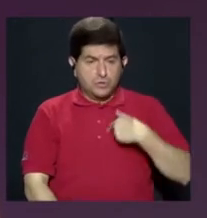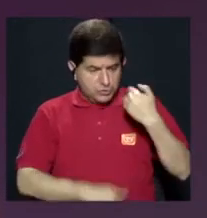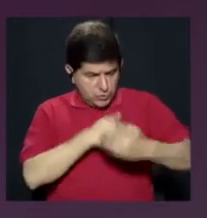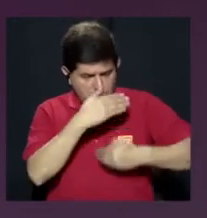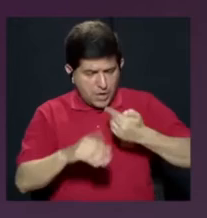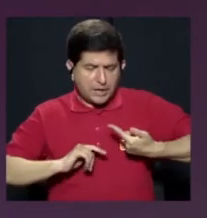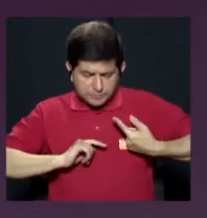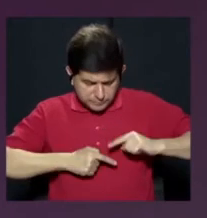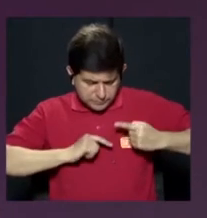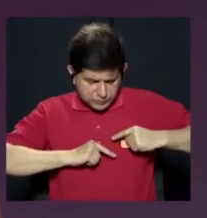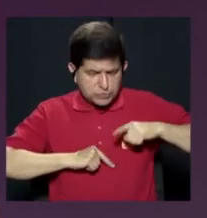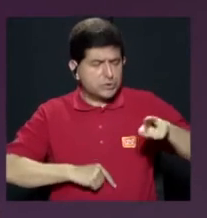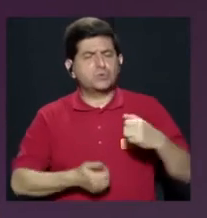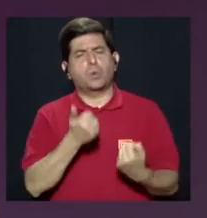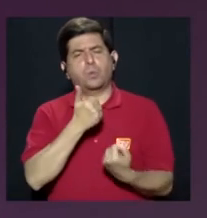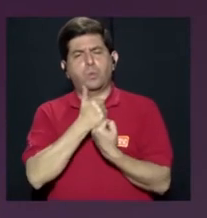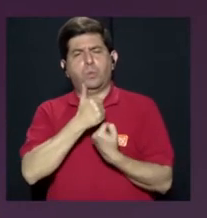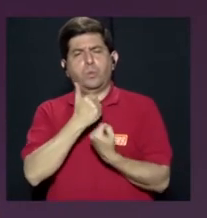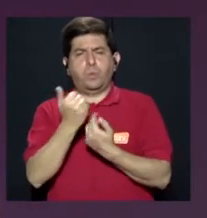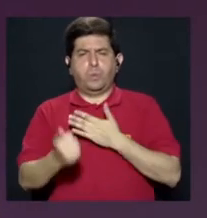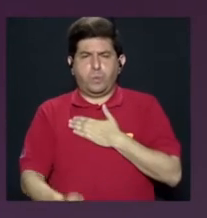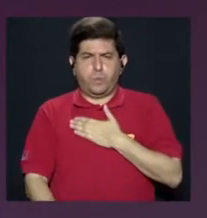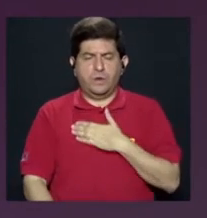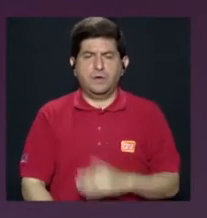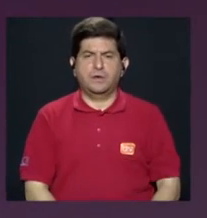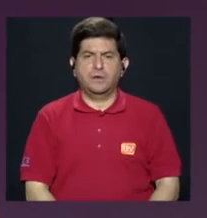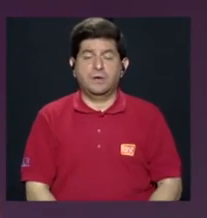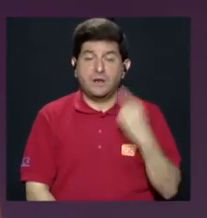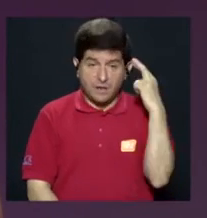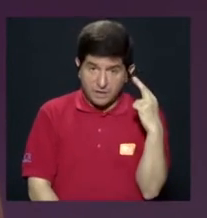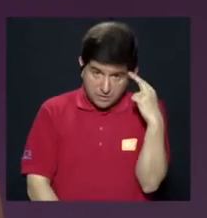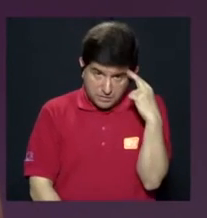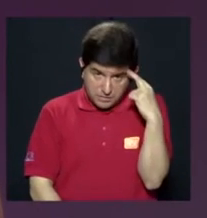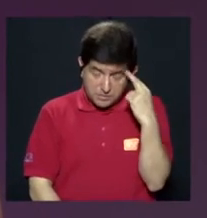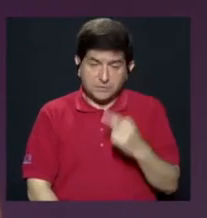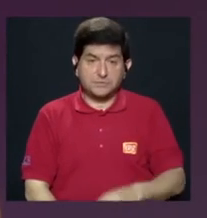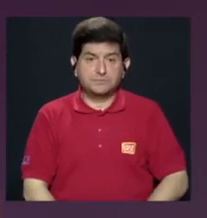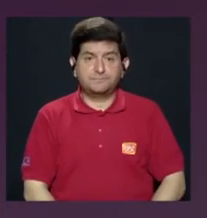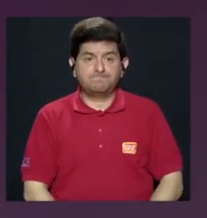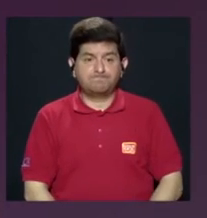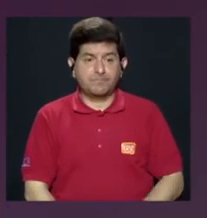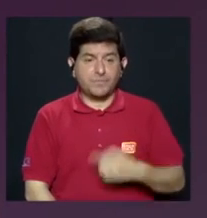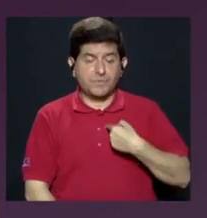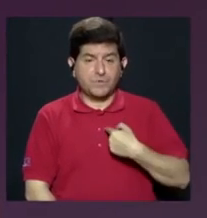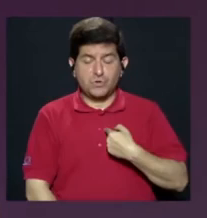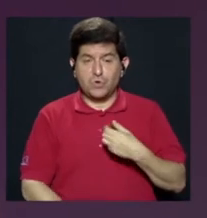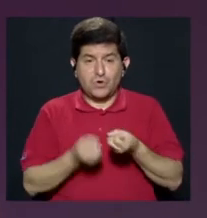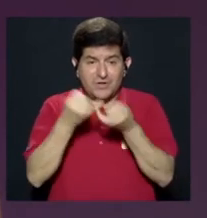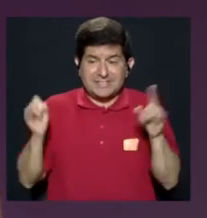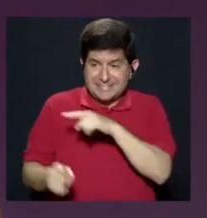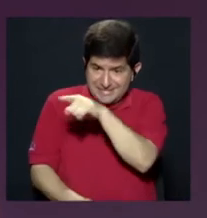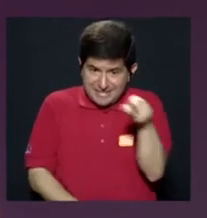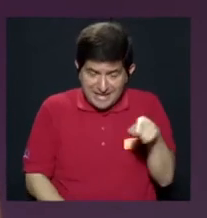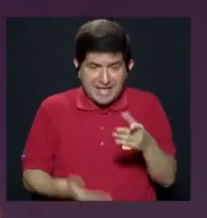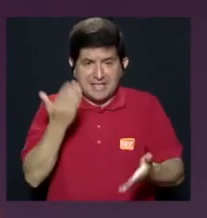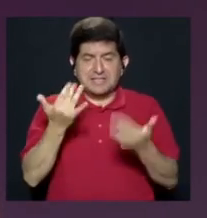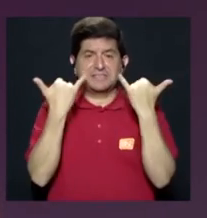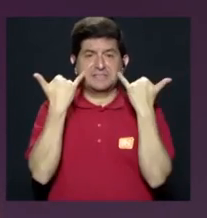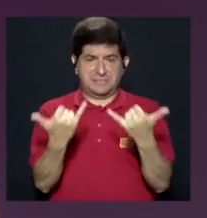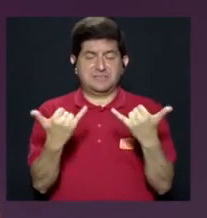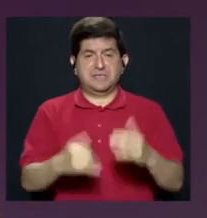proceso de duelo y todas ellas me han ayudado y todo, porque yo sin ellas, yo creo que estuviera